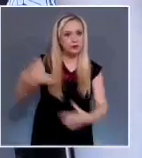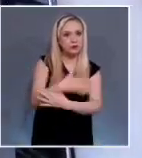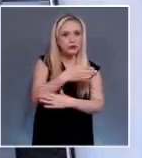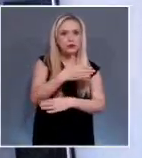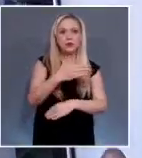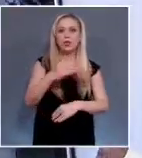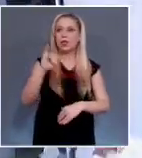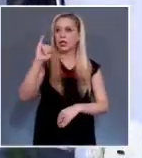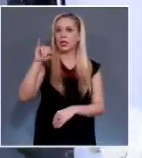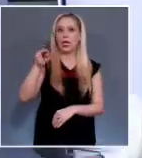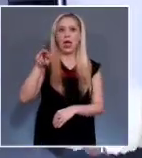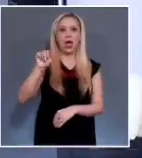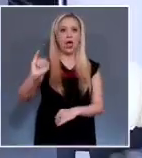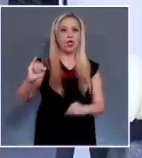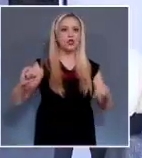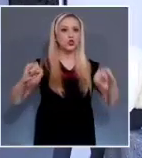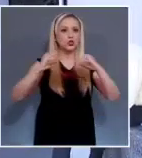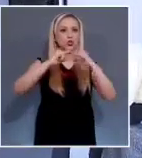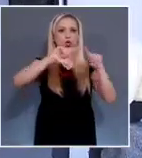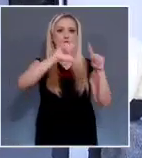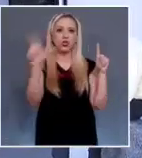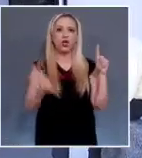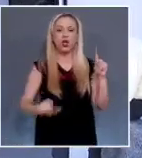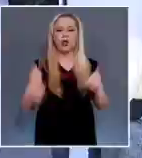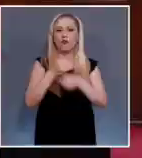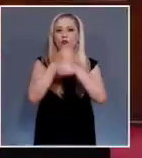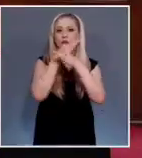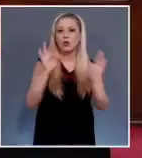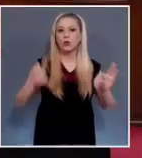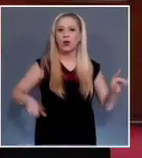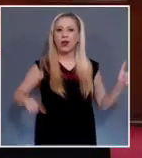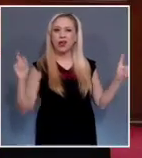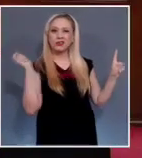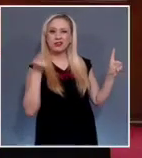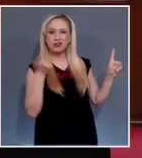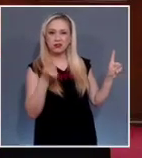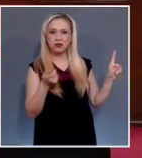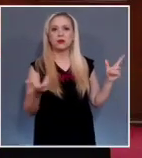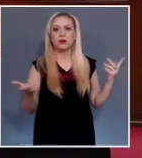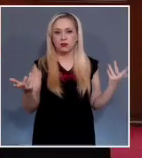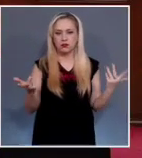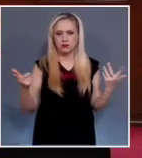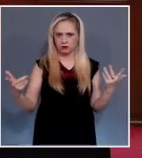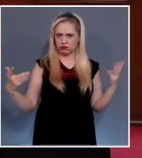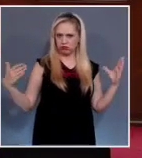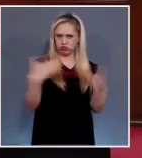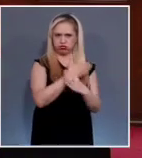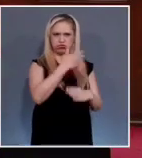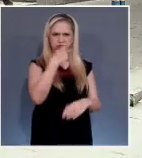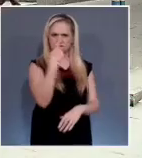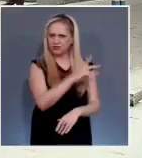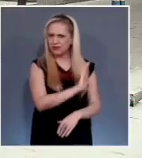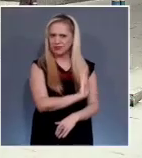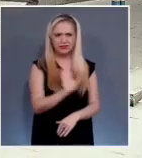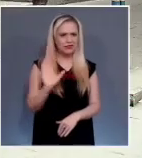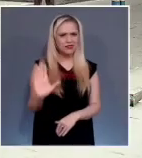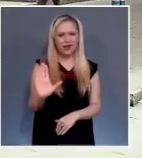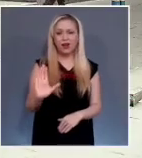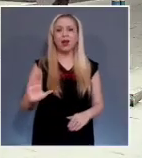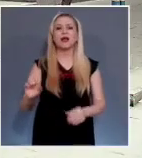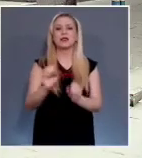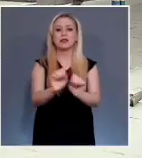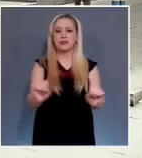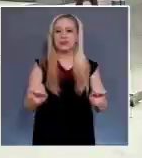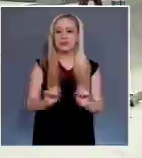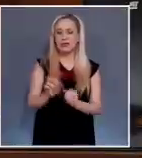revisar una medida de apremio impuesta por el propio instituto. Por ello, invalidó una sentencia de la Sala Regional del Golfo de ese